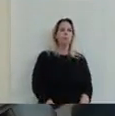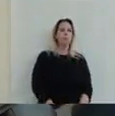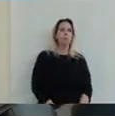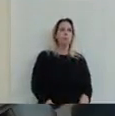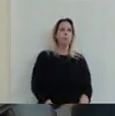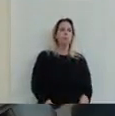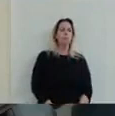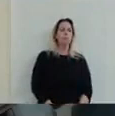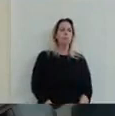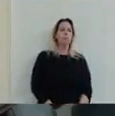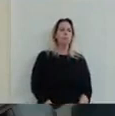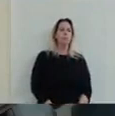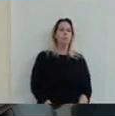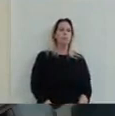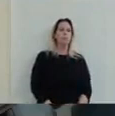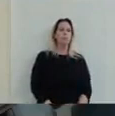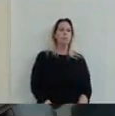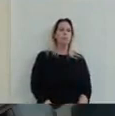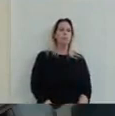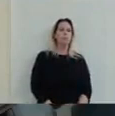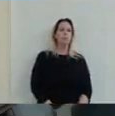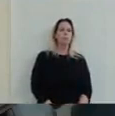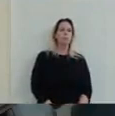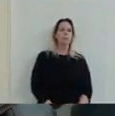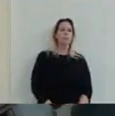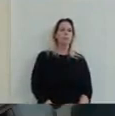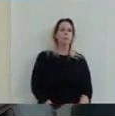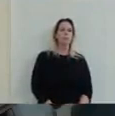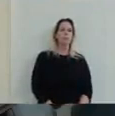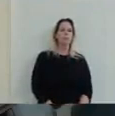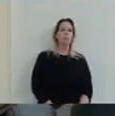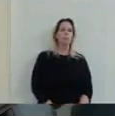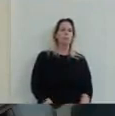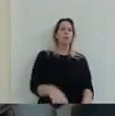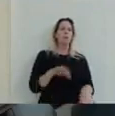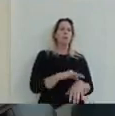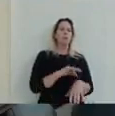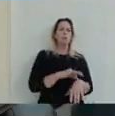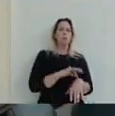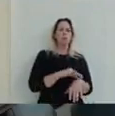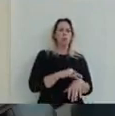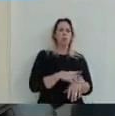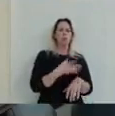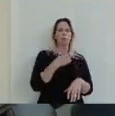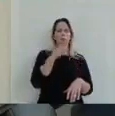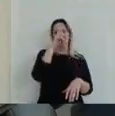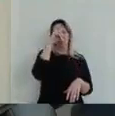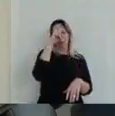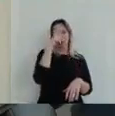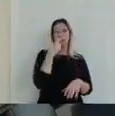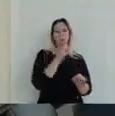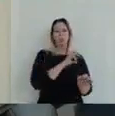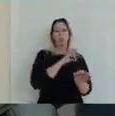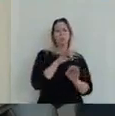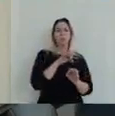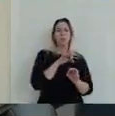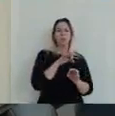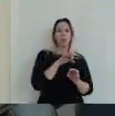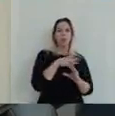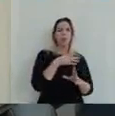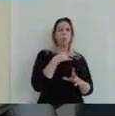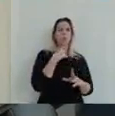mitad llega el director del hospital diciendo que eso no correspondía, porque eran del servicio penitenciario. Tengo entendido que llaman